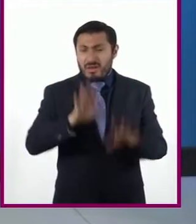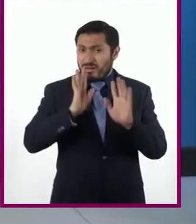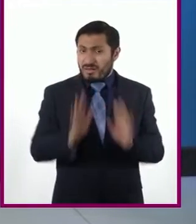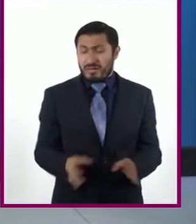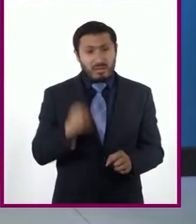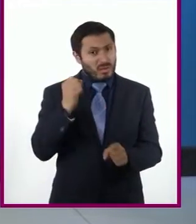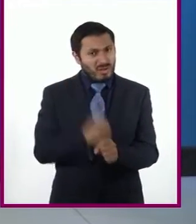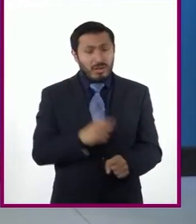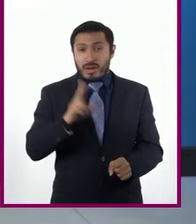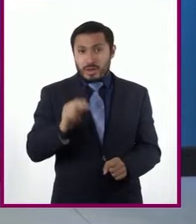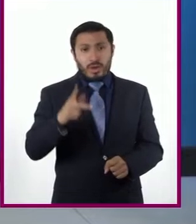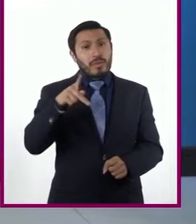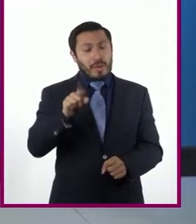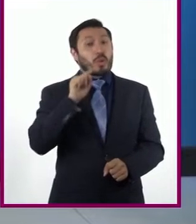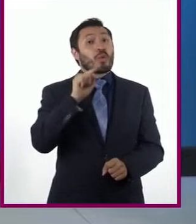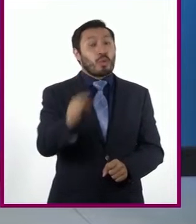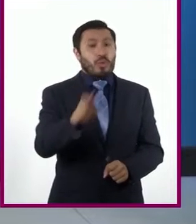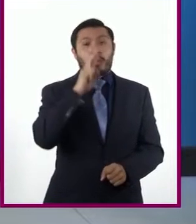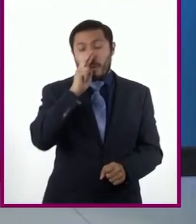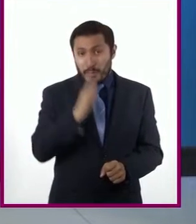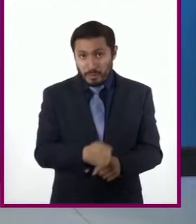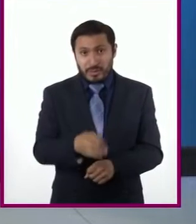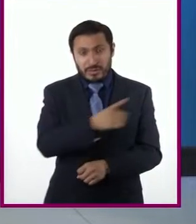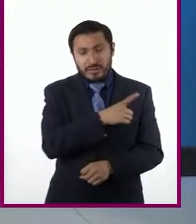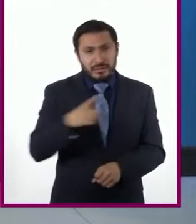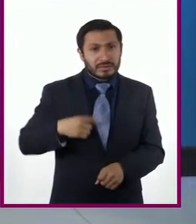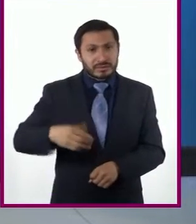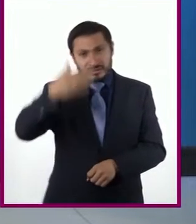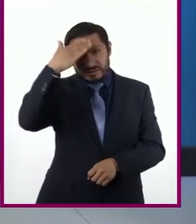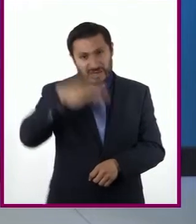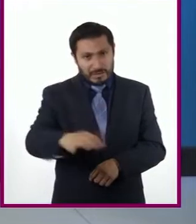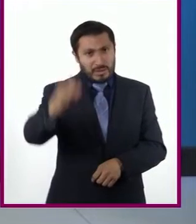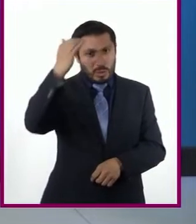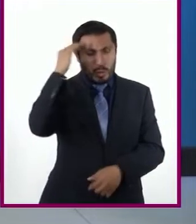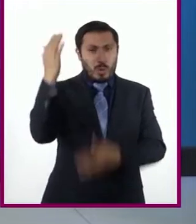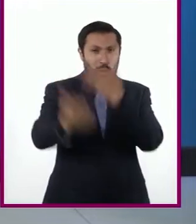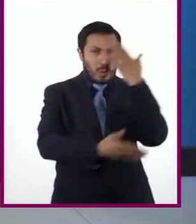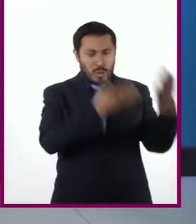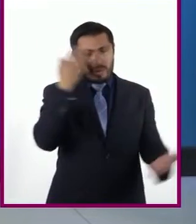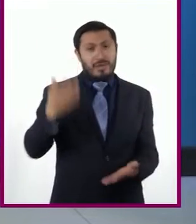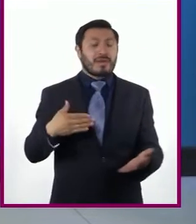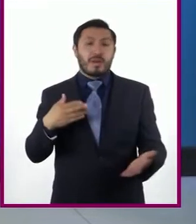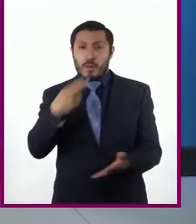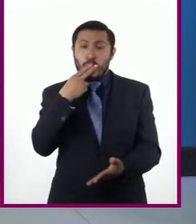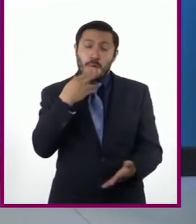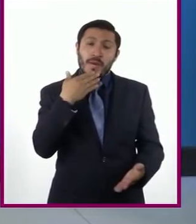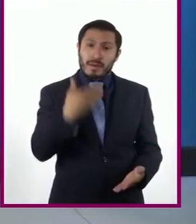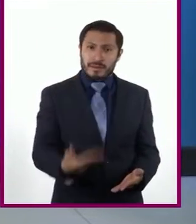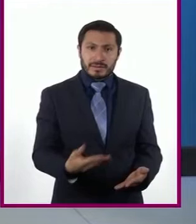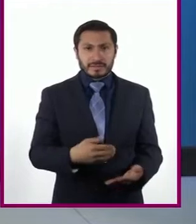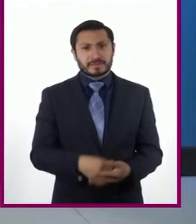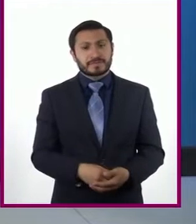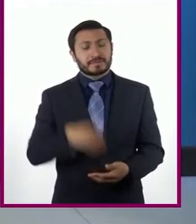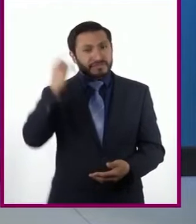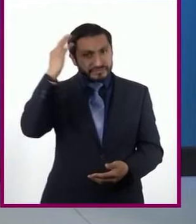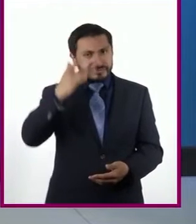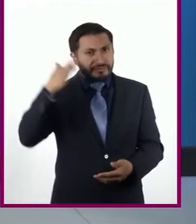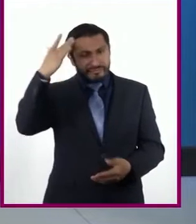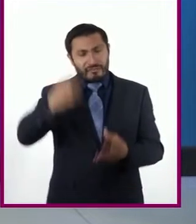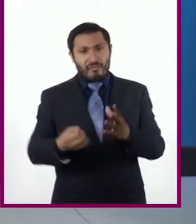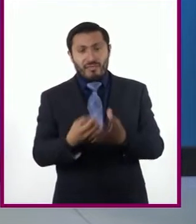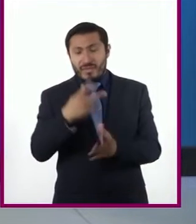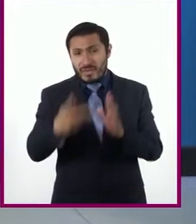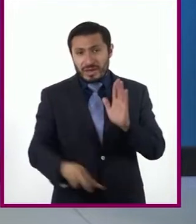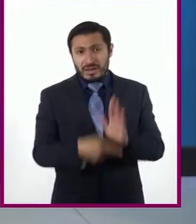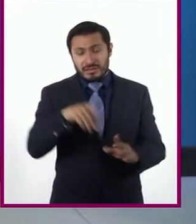información, pero es su deber saber que existe, estudiarla y saber tener acceso a ella. Analicemos nuevamente la